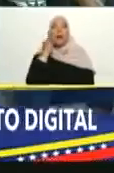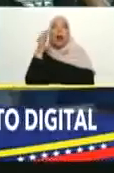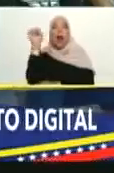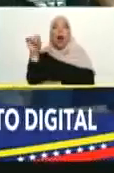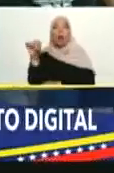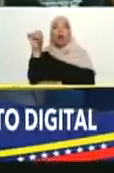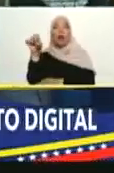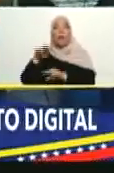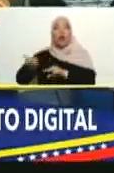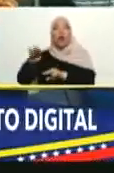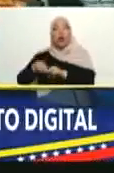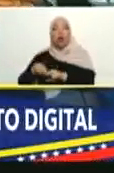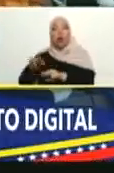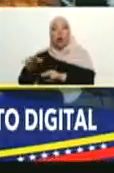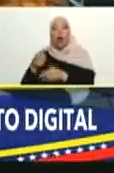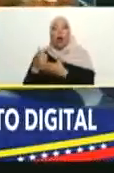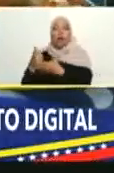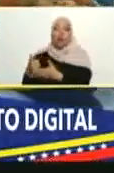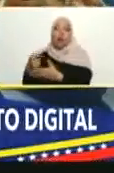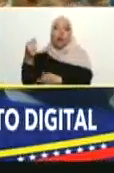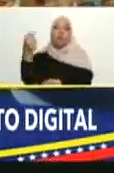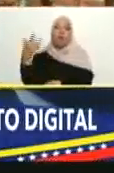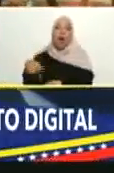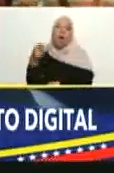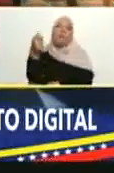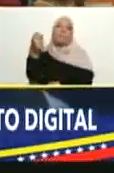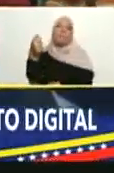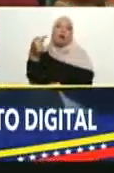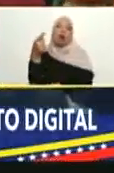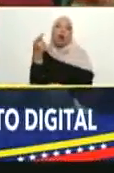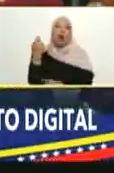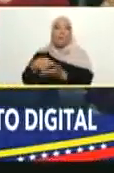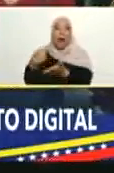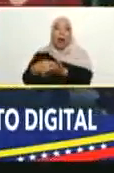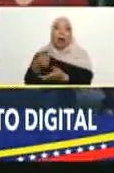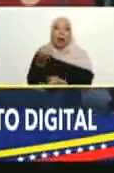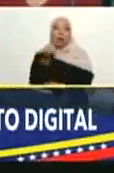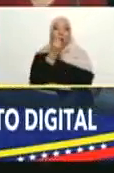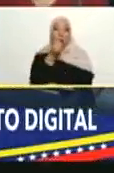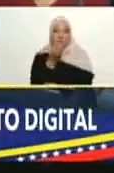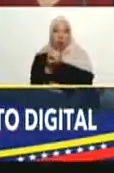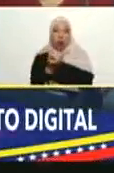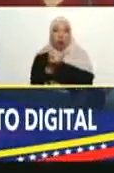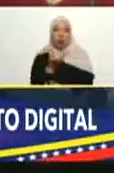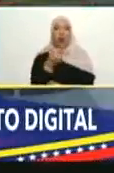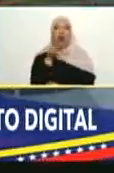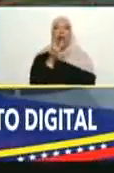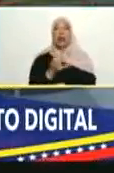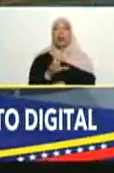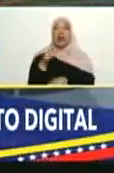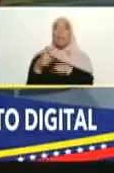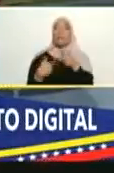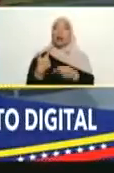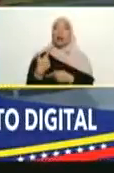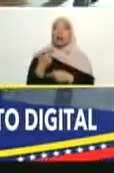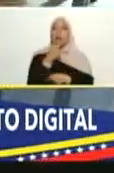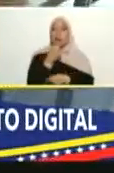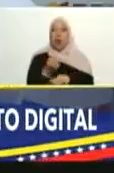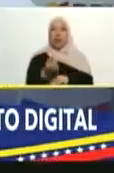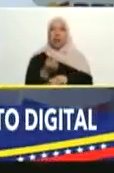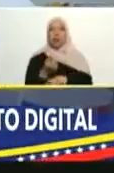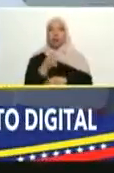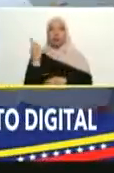Quiero agradecer al Banco de Venezuela que con ese proceso sencillo de tres pasos me dio la oportunidad, no nada más a